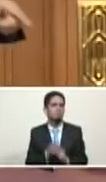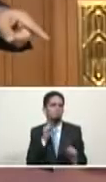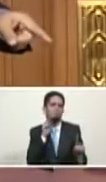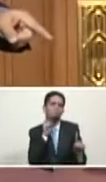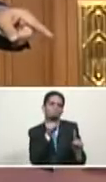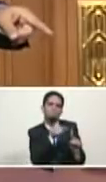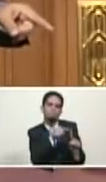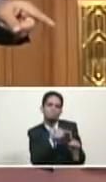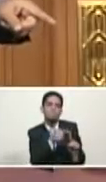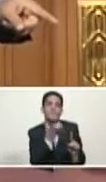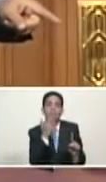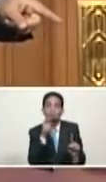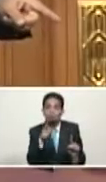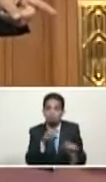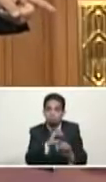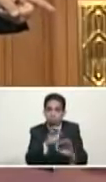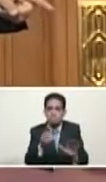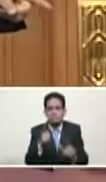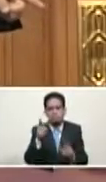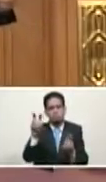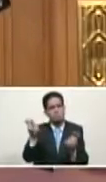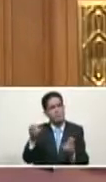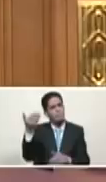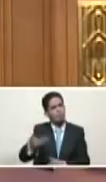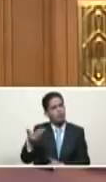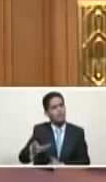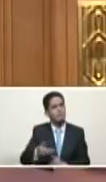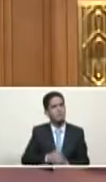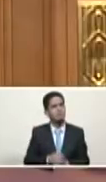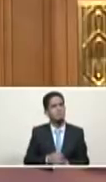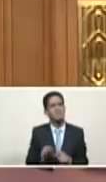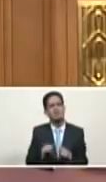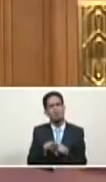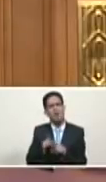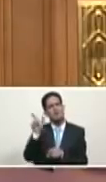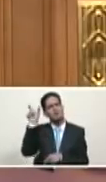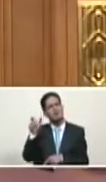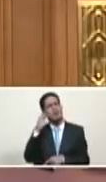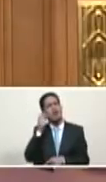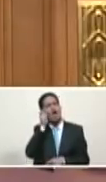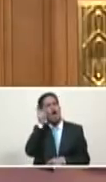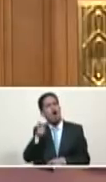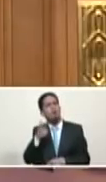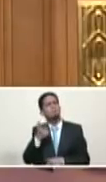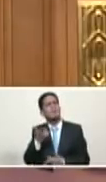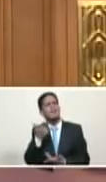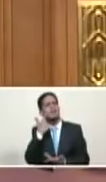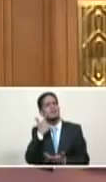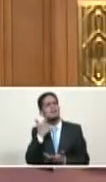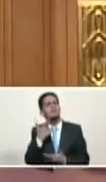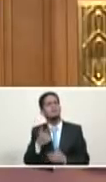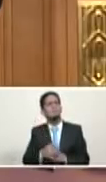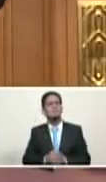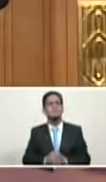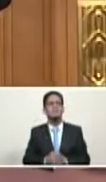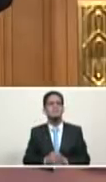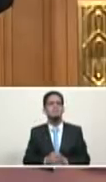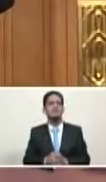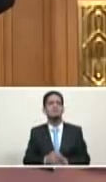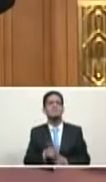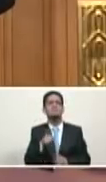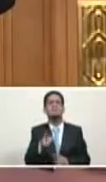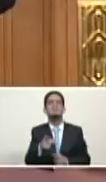eso. Son ustedes temas clave. Como decía Mario Silva en estos días en su programa, si nosotros